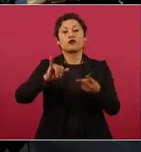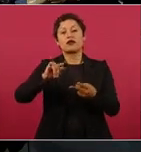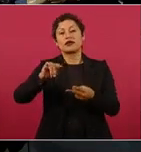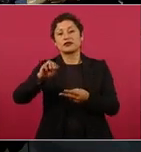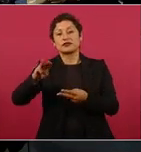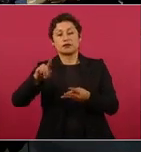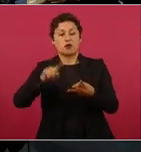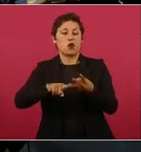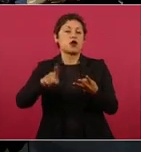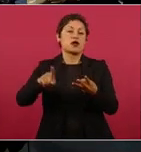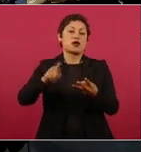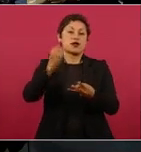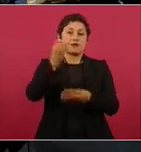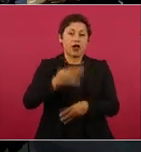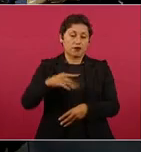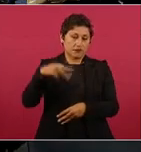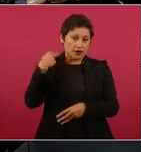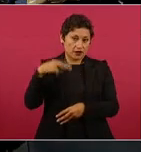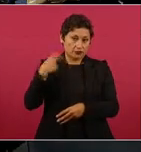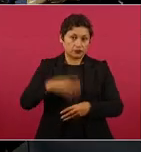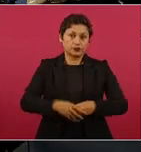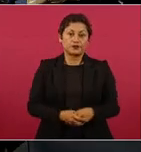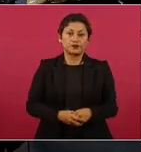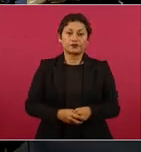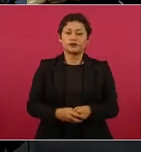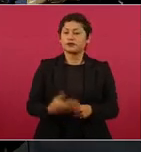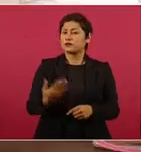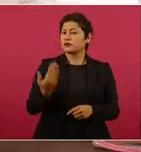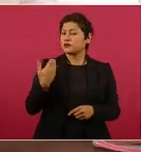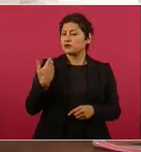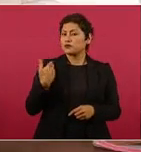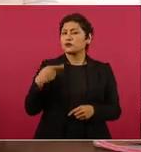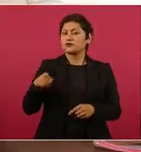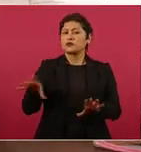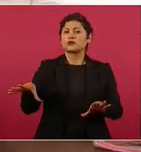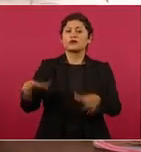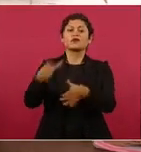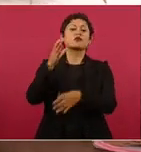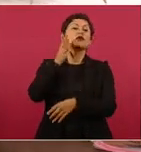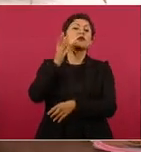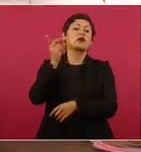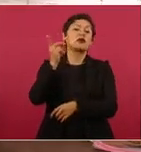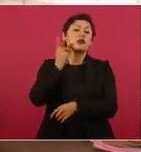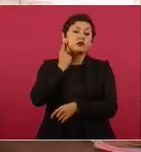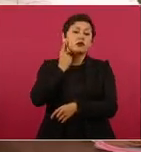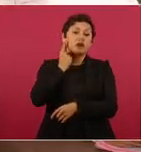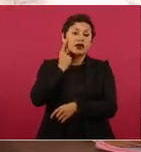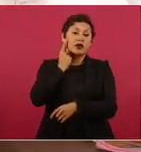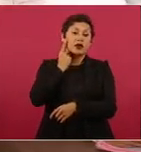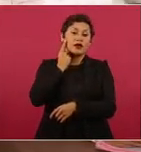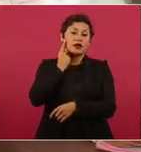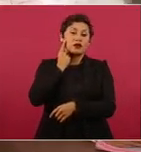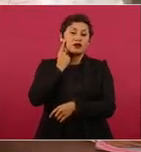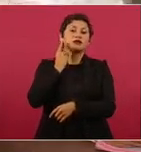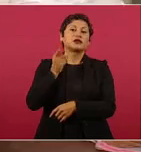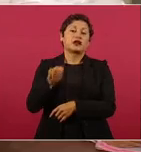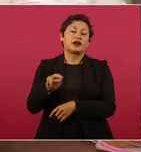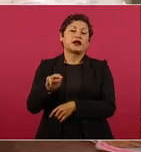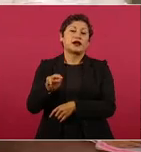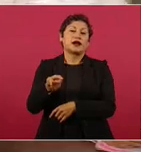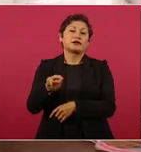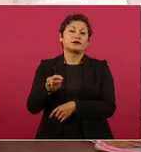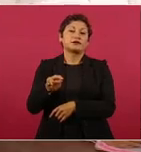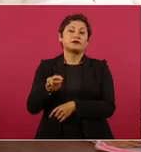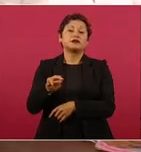Veracruz. Presidente, hace unos días en la Cámara de Diputados se postergó la aprobación del dictamen que